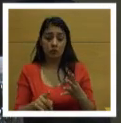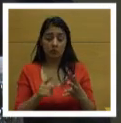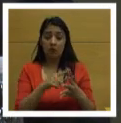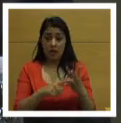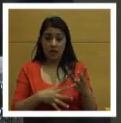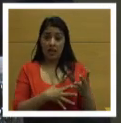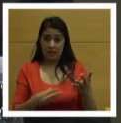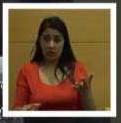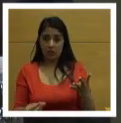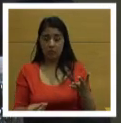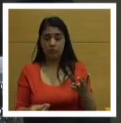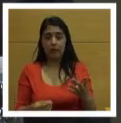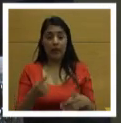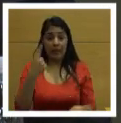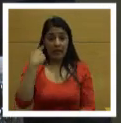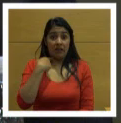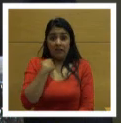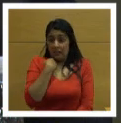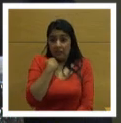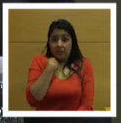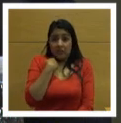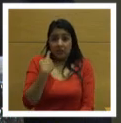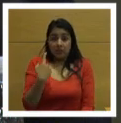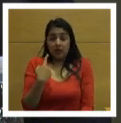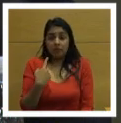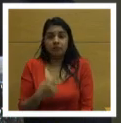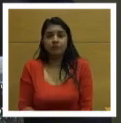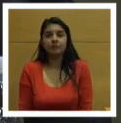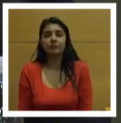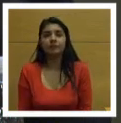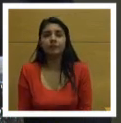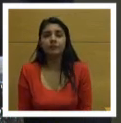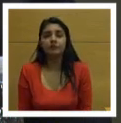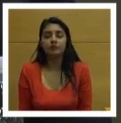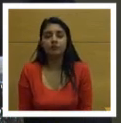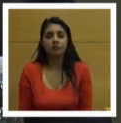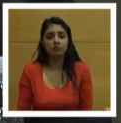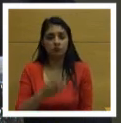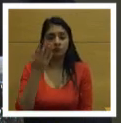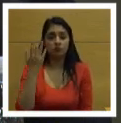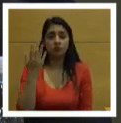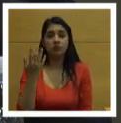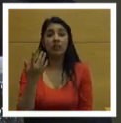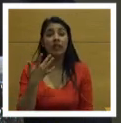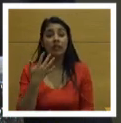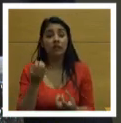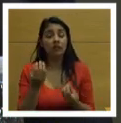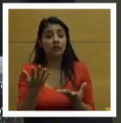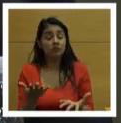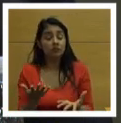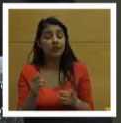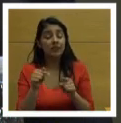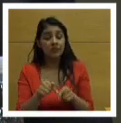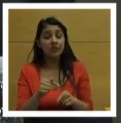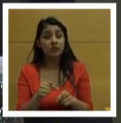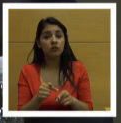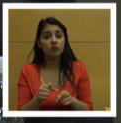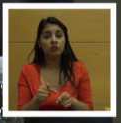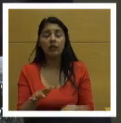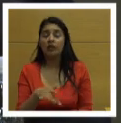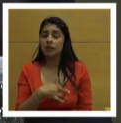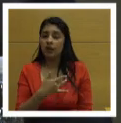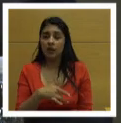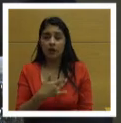la víctima registrase denuncias previas, lo que generalmente sucede en estos casos tan